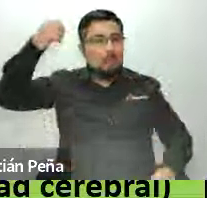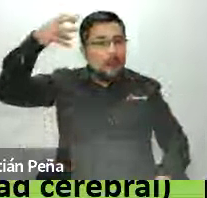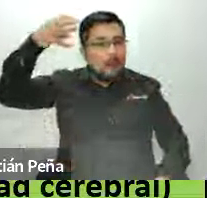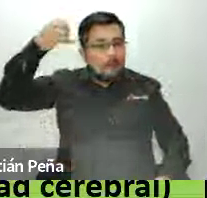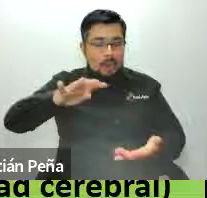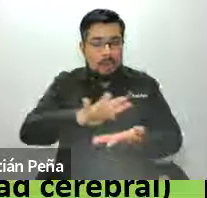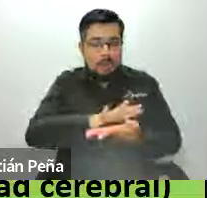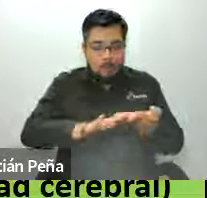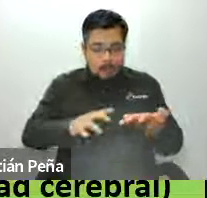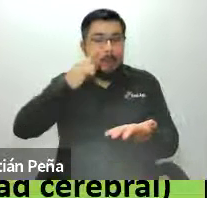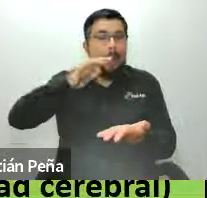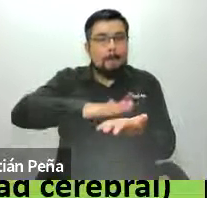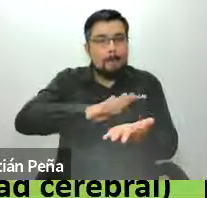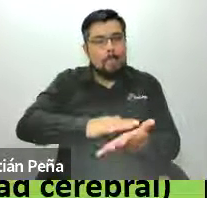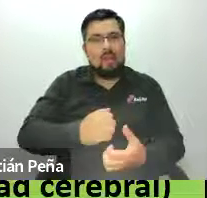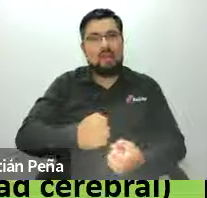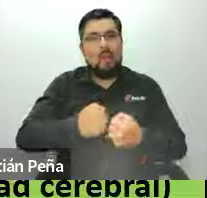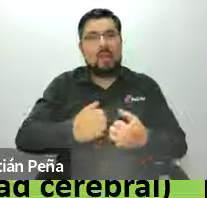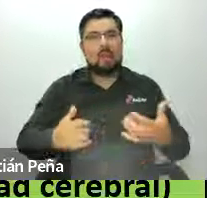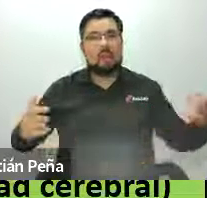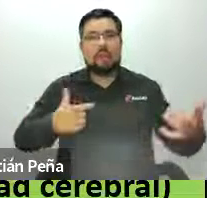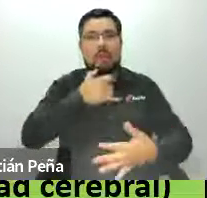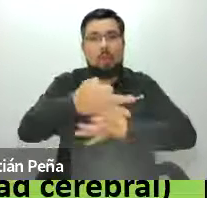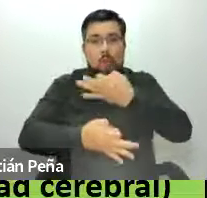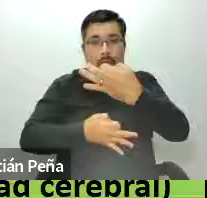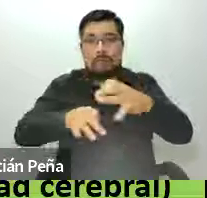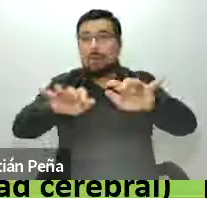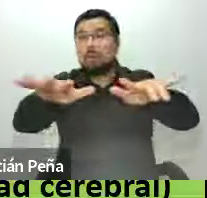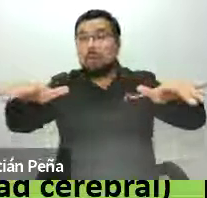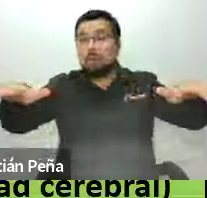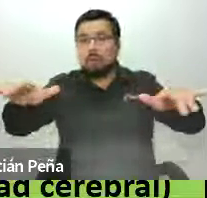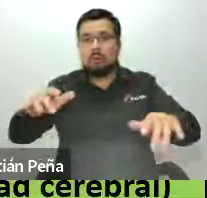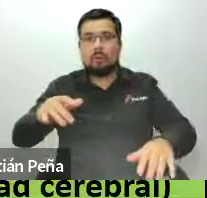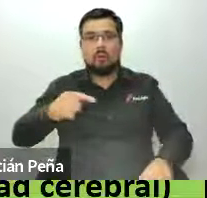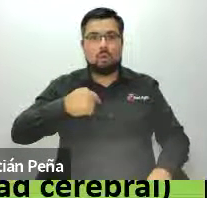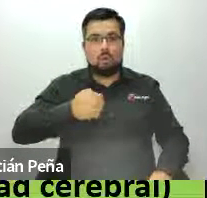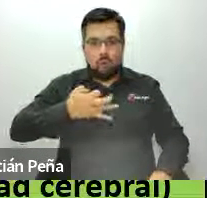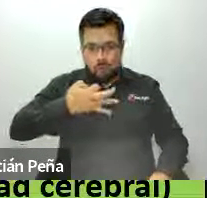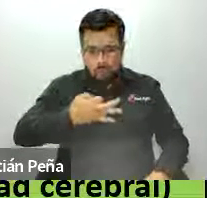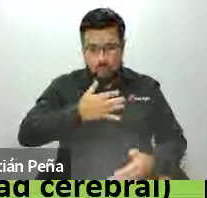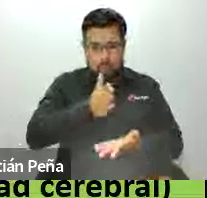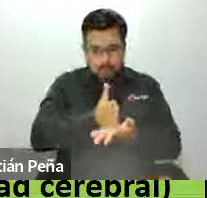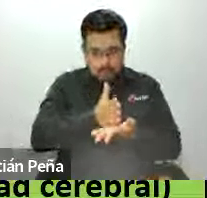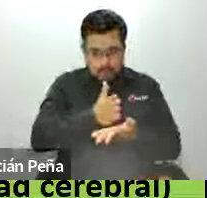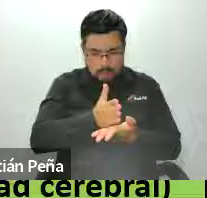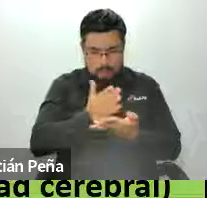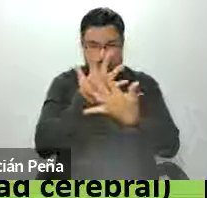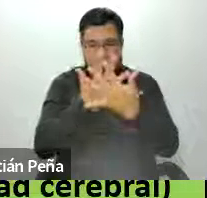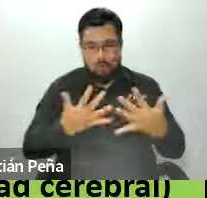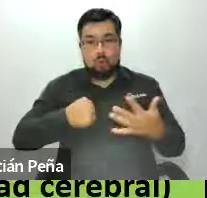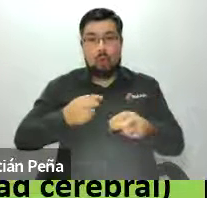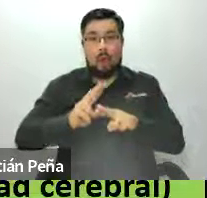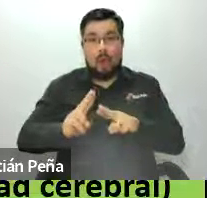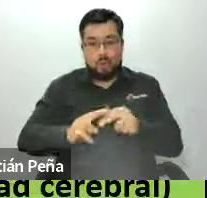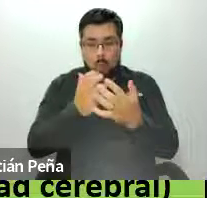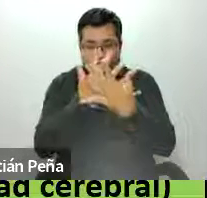muy fuerte. Entonces, lo que quiero contarles, profe, es que en esto yo estaba en una clase de currículum, yo hago currículum a mis estudiantes,